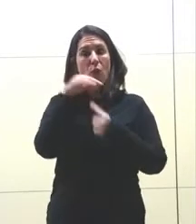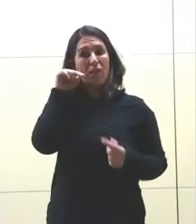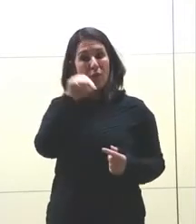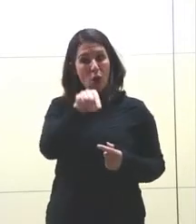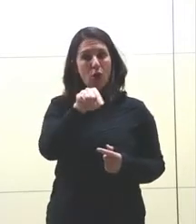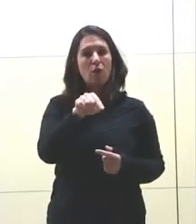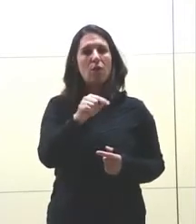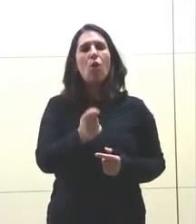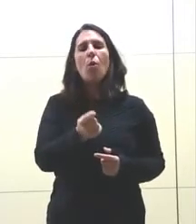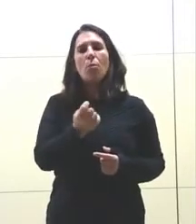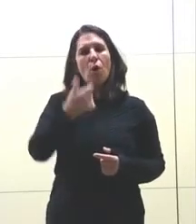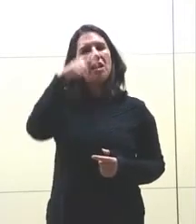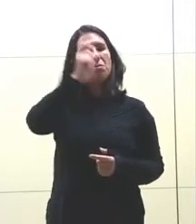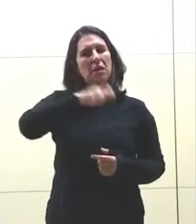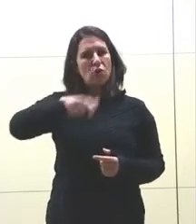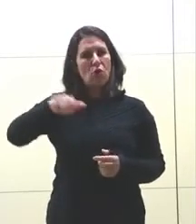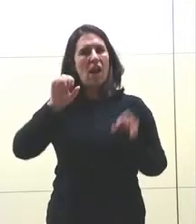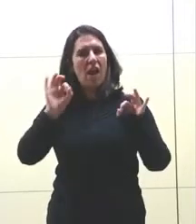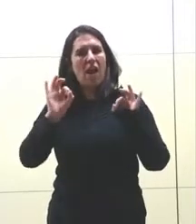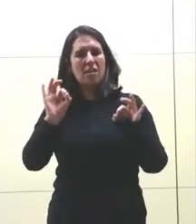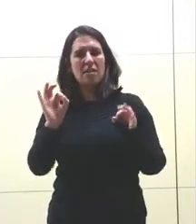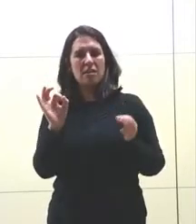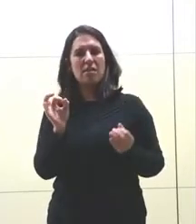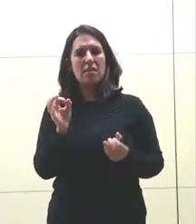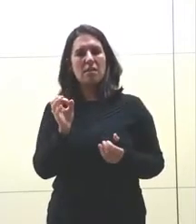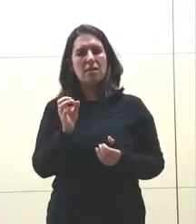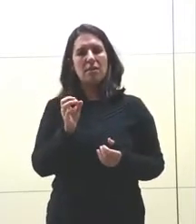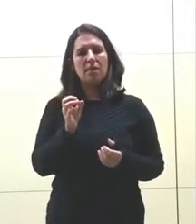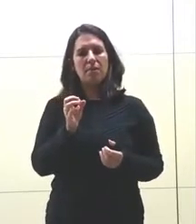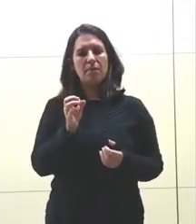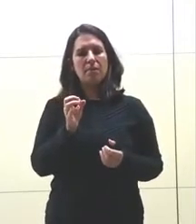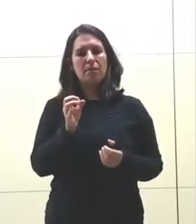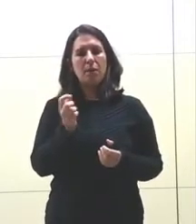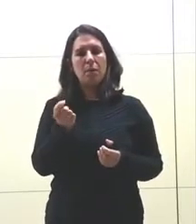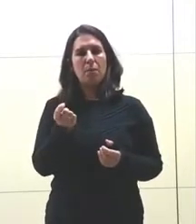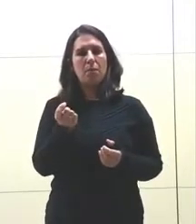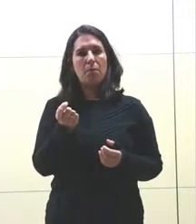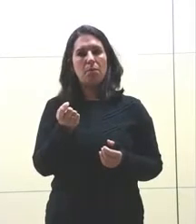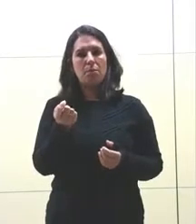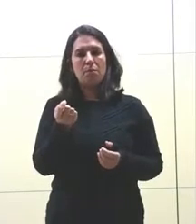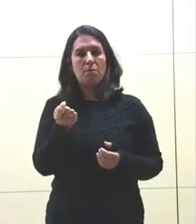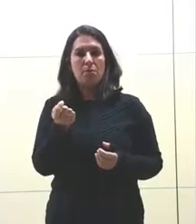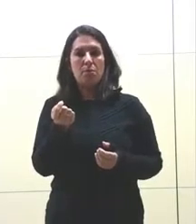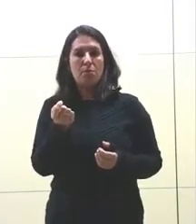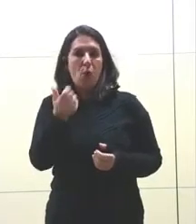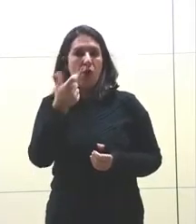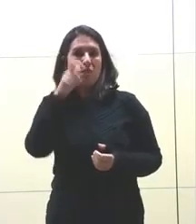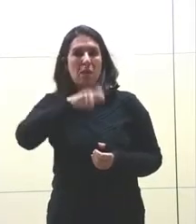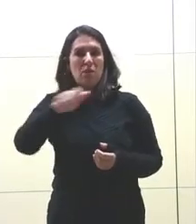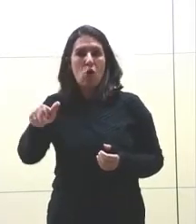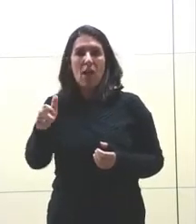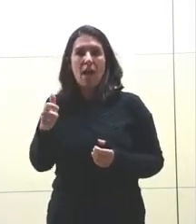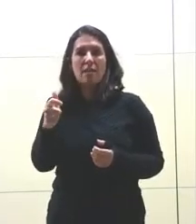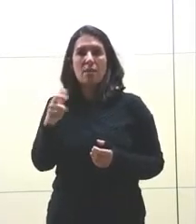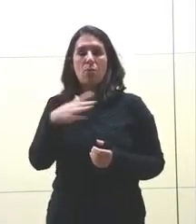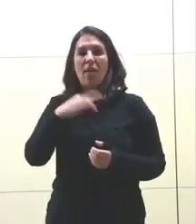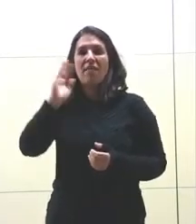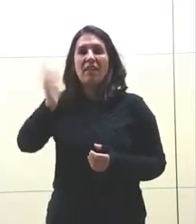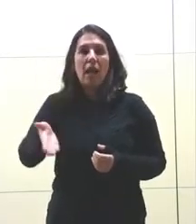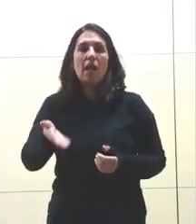muy pocas personas quedan susceptibles y prácticamente desaparece esa infección. Se ha